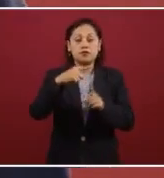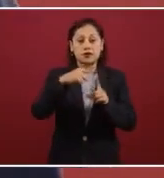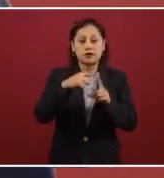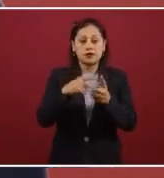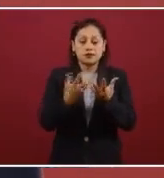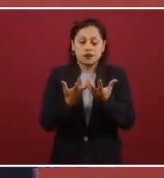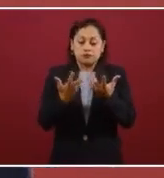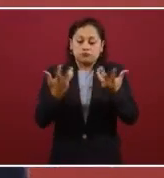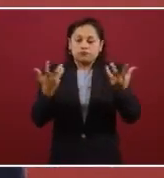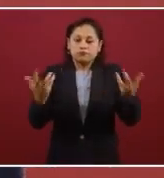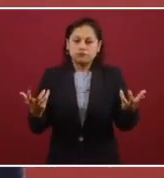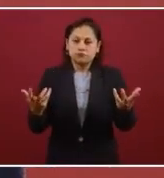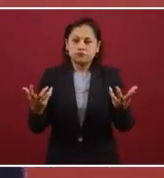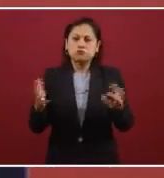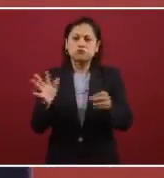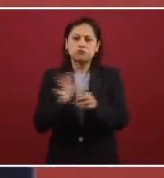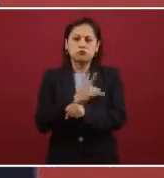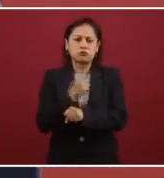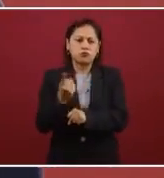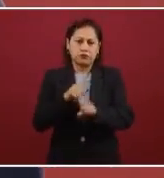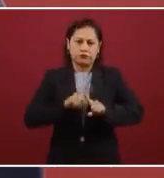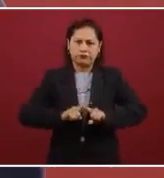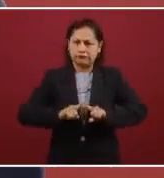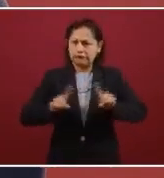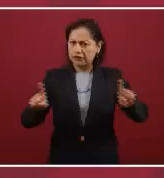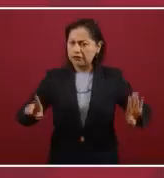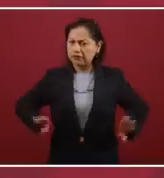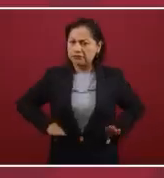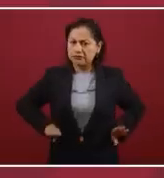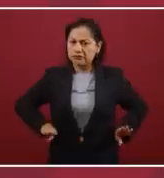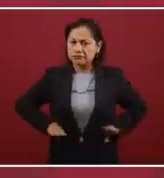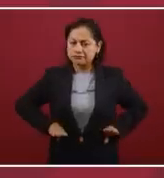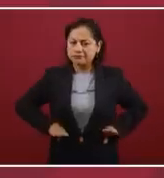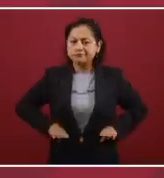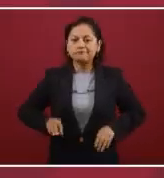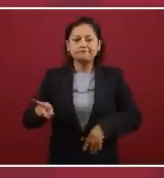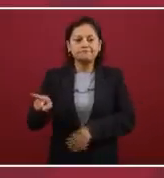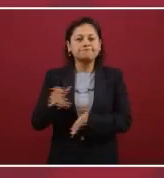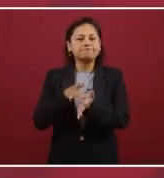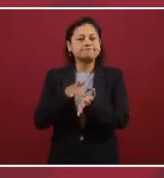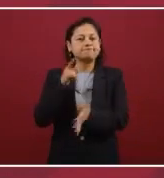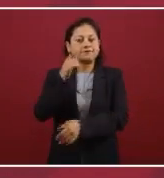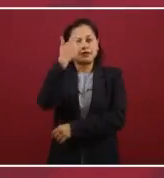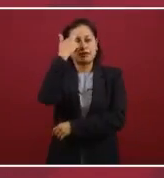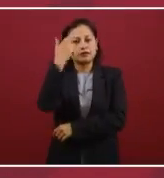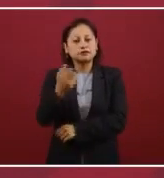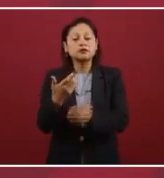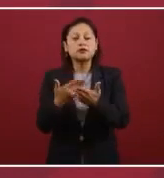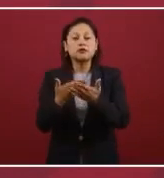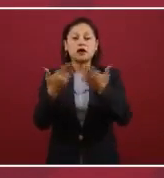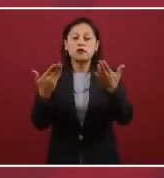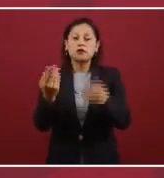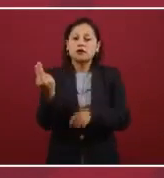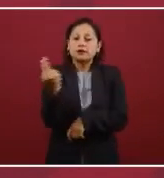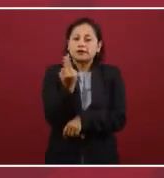César, ahora la reforma que se necesita es separar